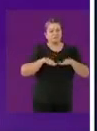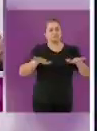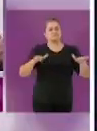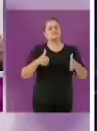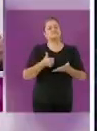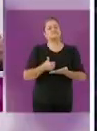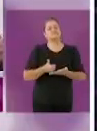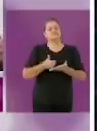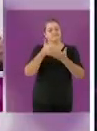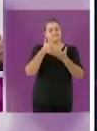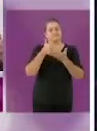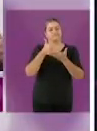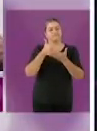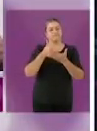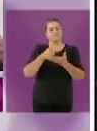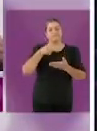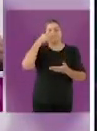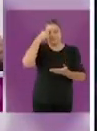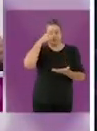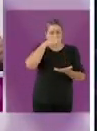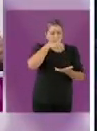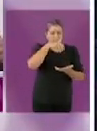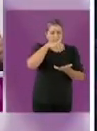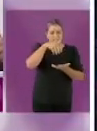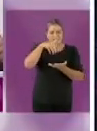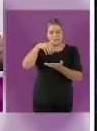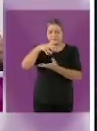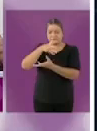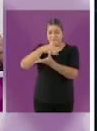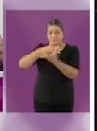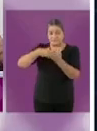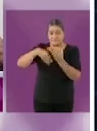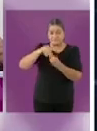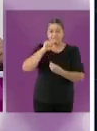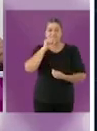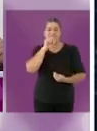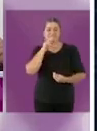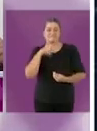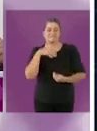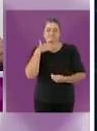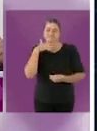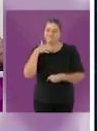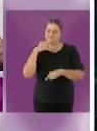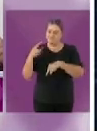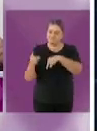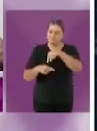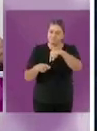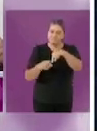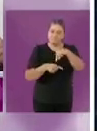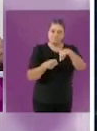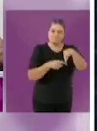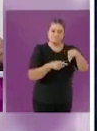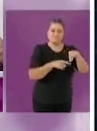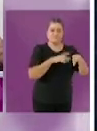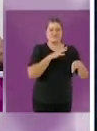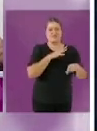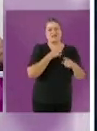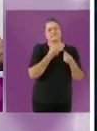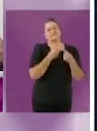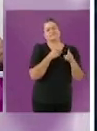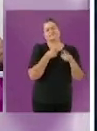reparten posiciones candidaturas de alcaldías magistraturas notarías y otras preventas a partidos